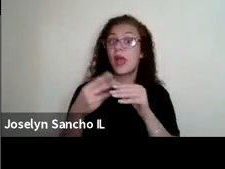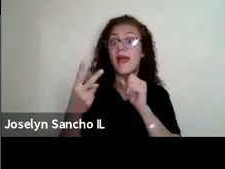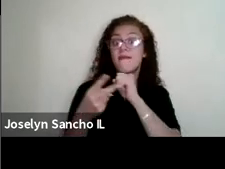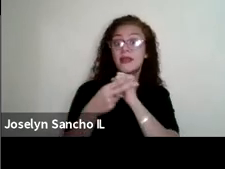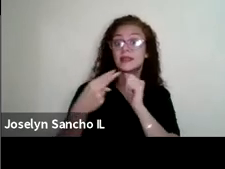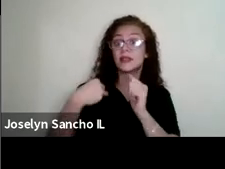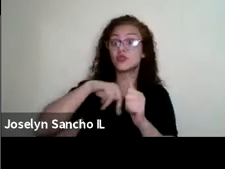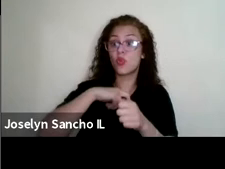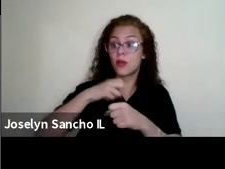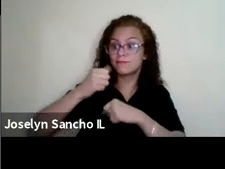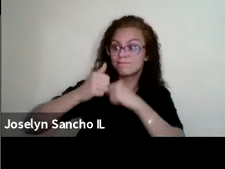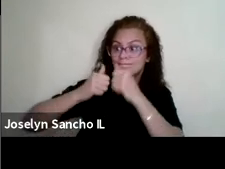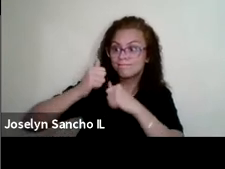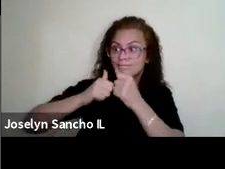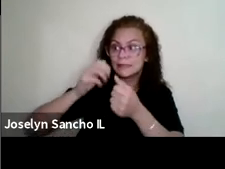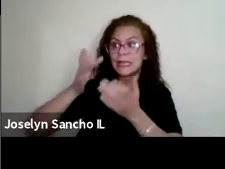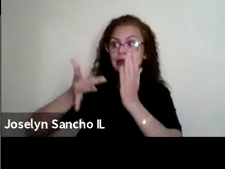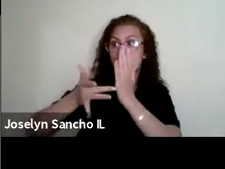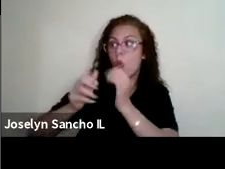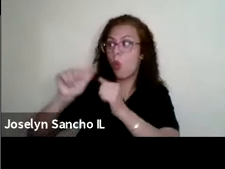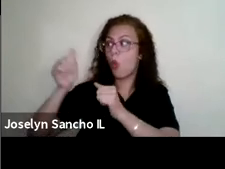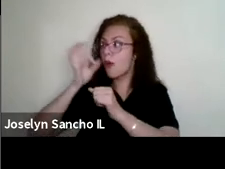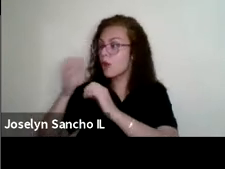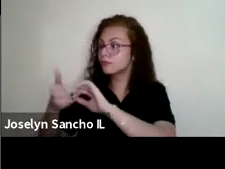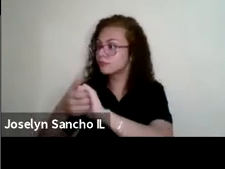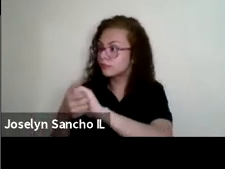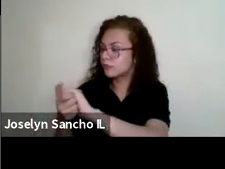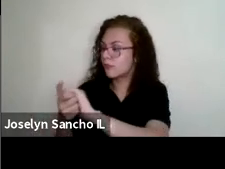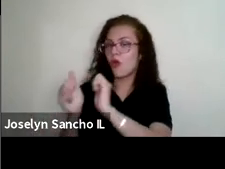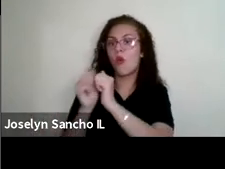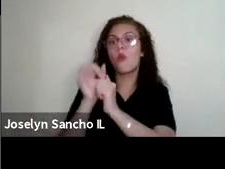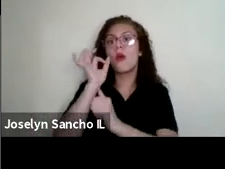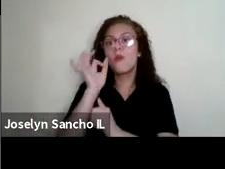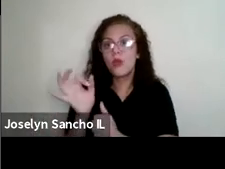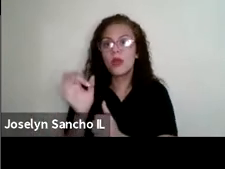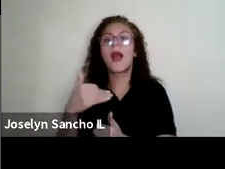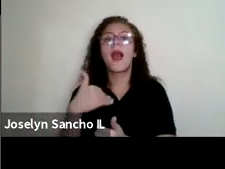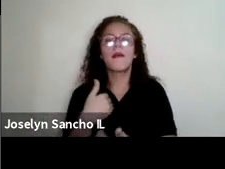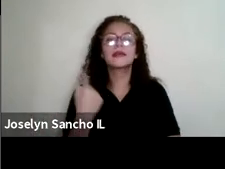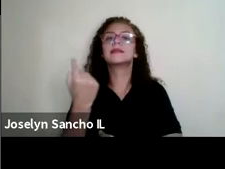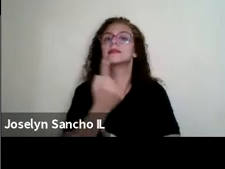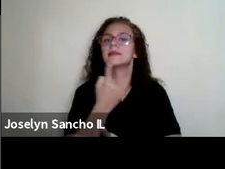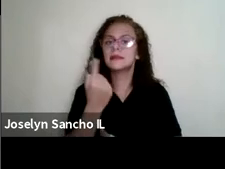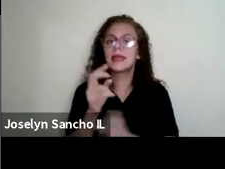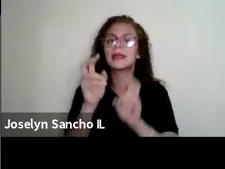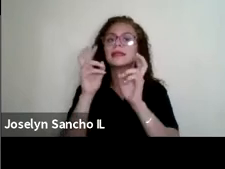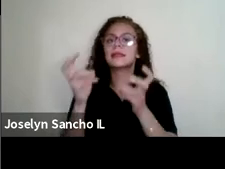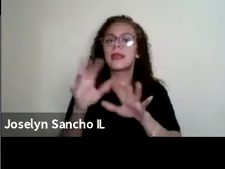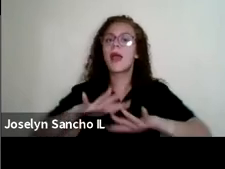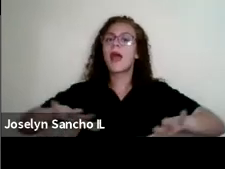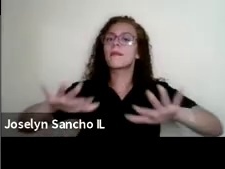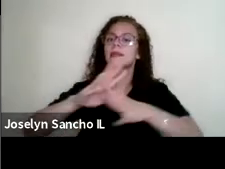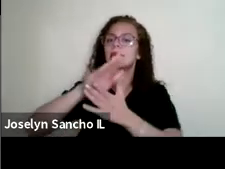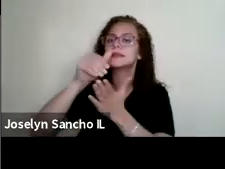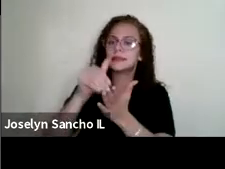hemos construido tecnologías con otras, con mujeres, ha habido siempre el tema ambiental en el centro.